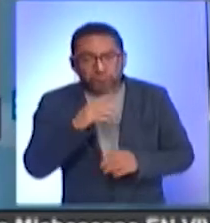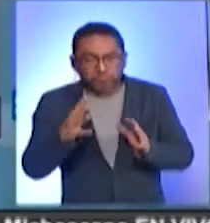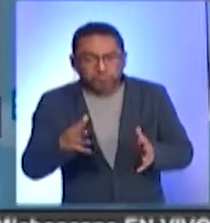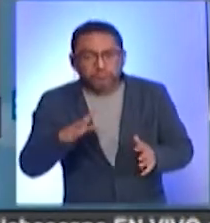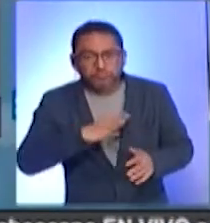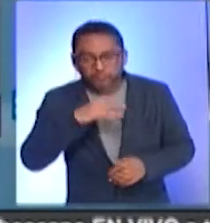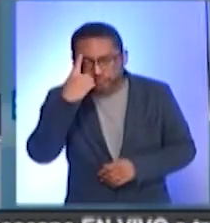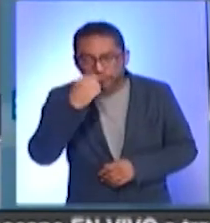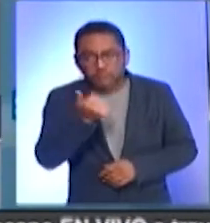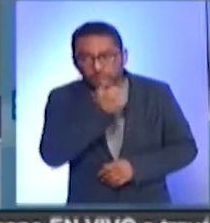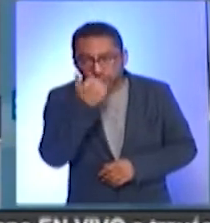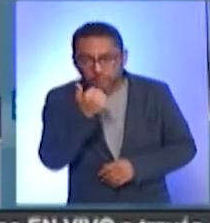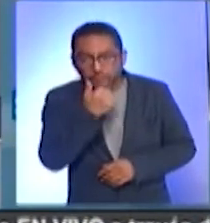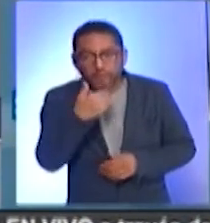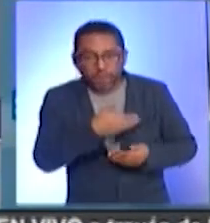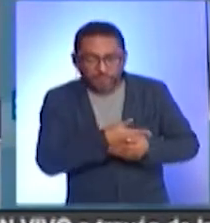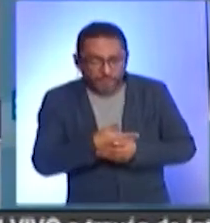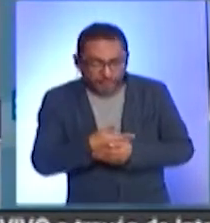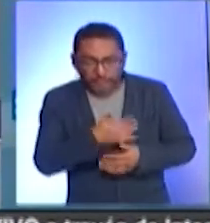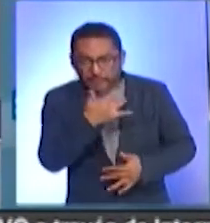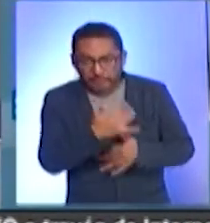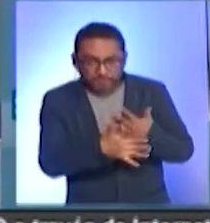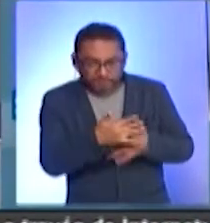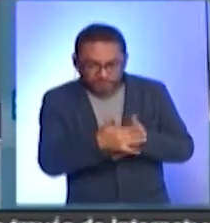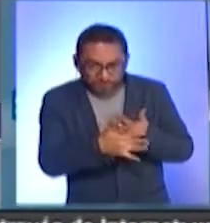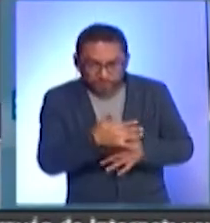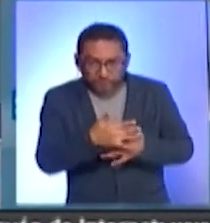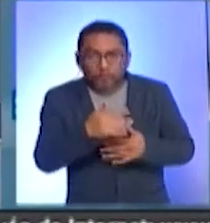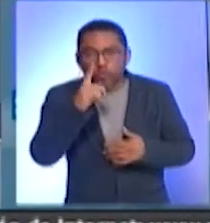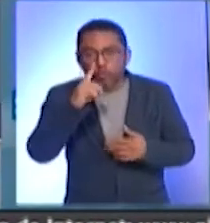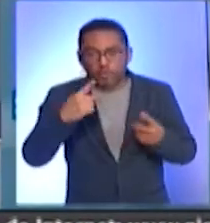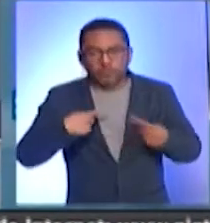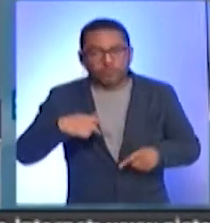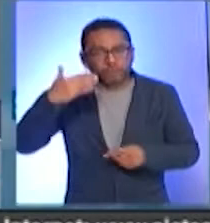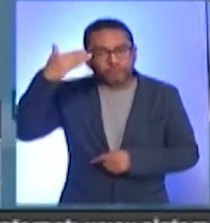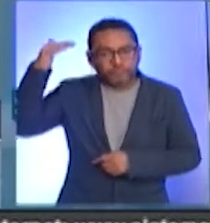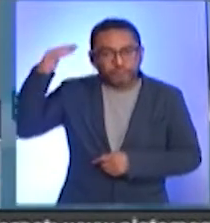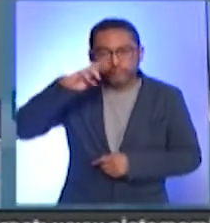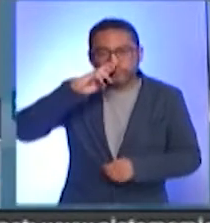dupla bebé con un adulto responsable